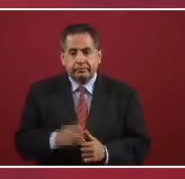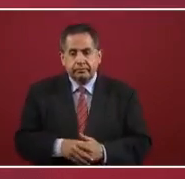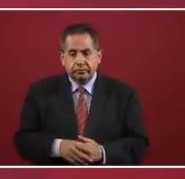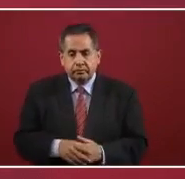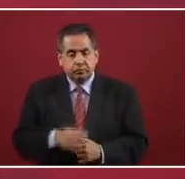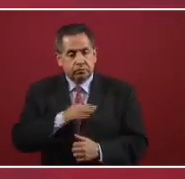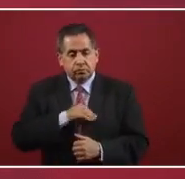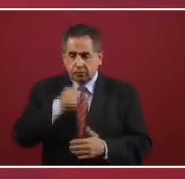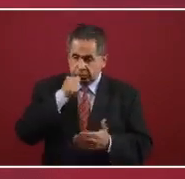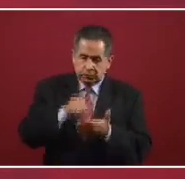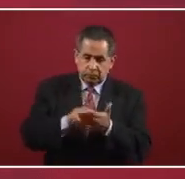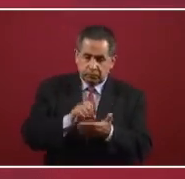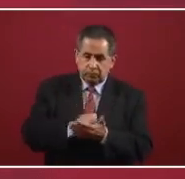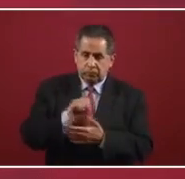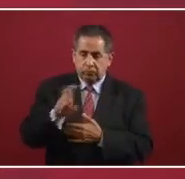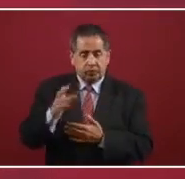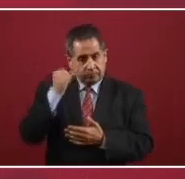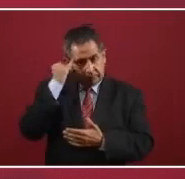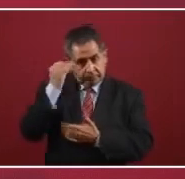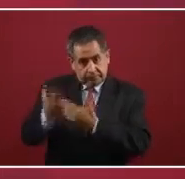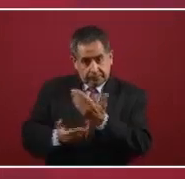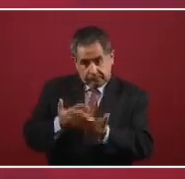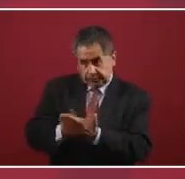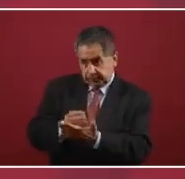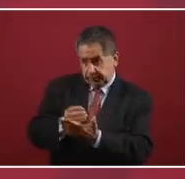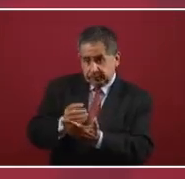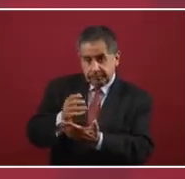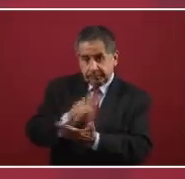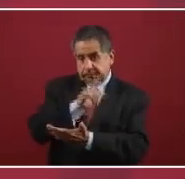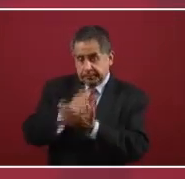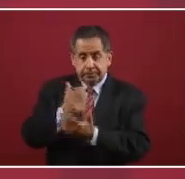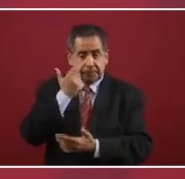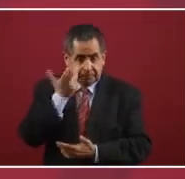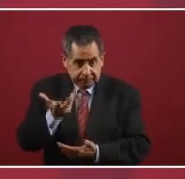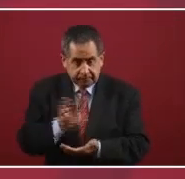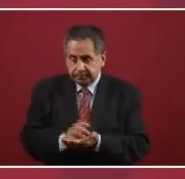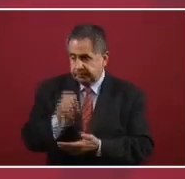puedo enviar una iniciativa al Congreso